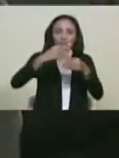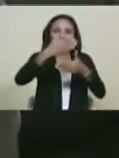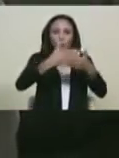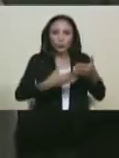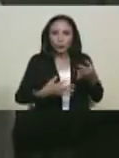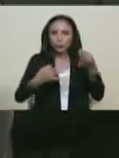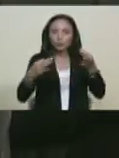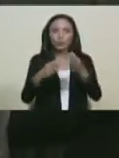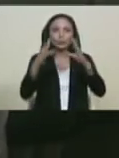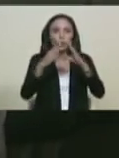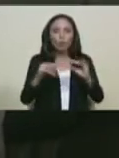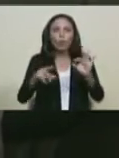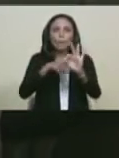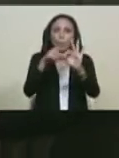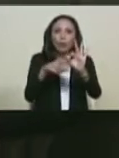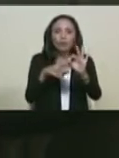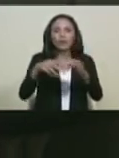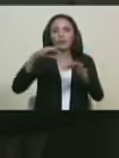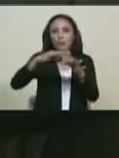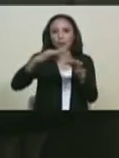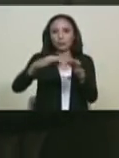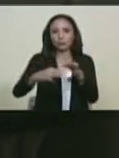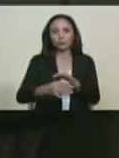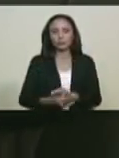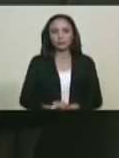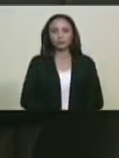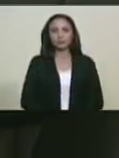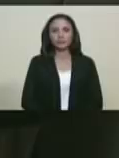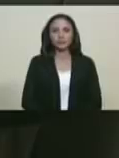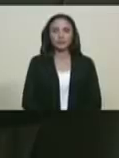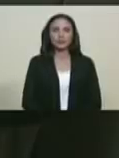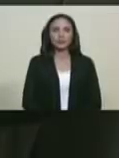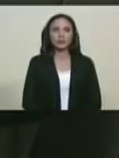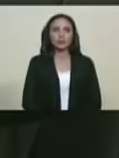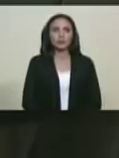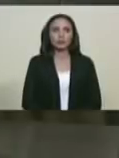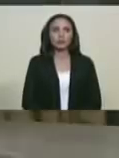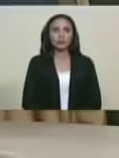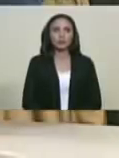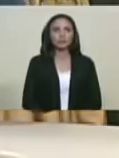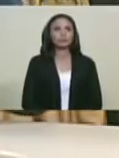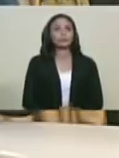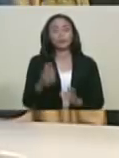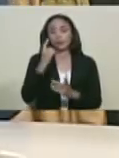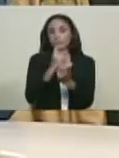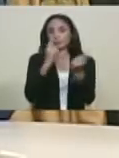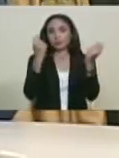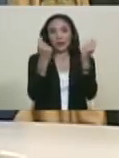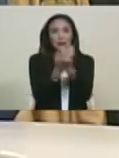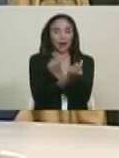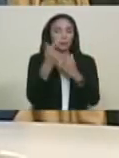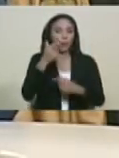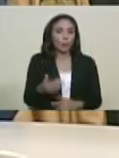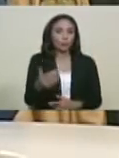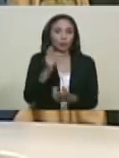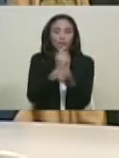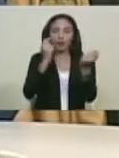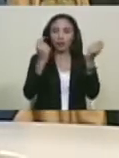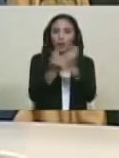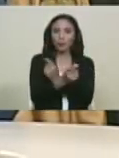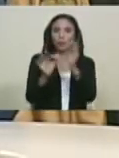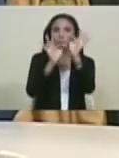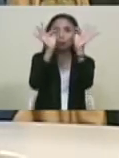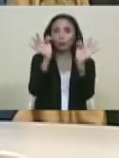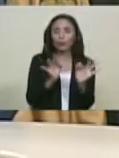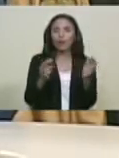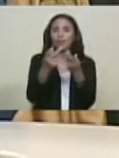unidad contable el petró cambio fundamental en el modelo monetario